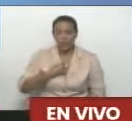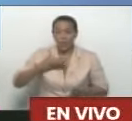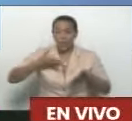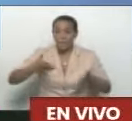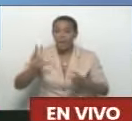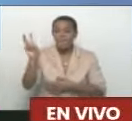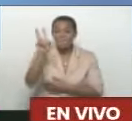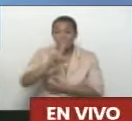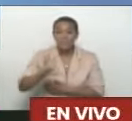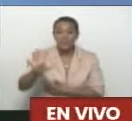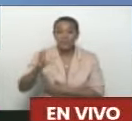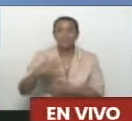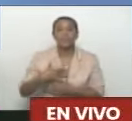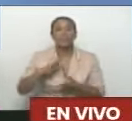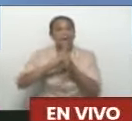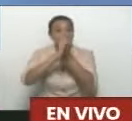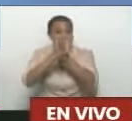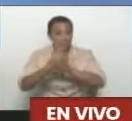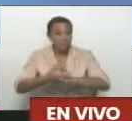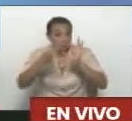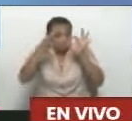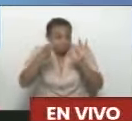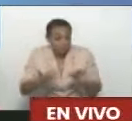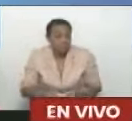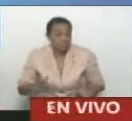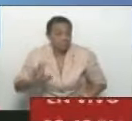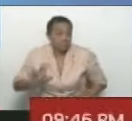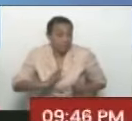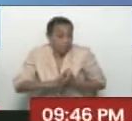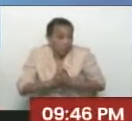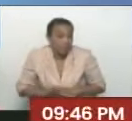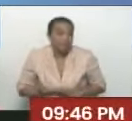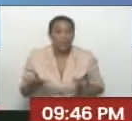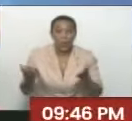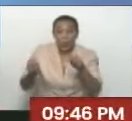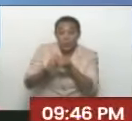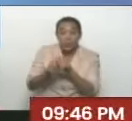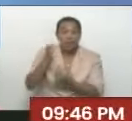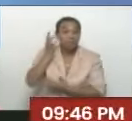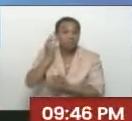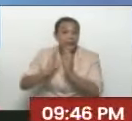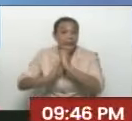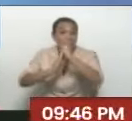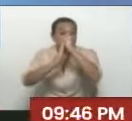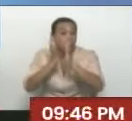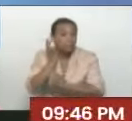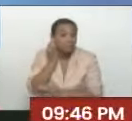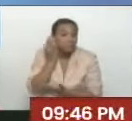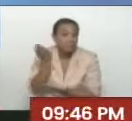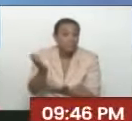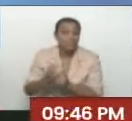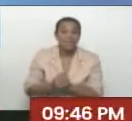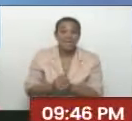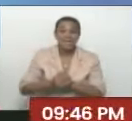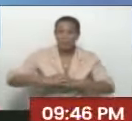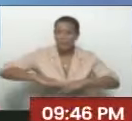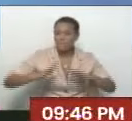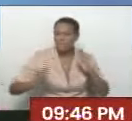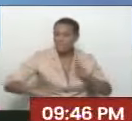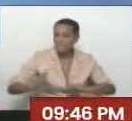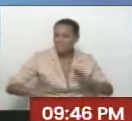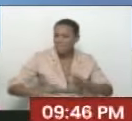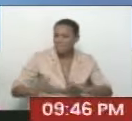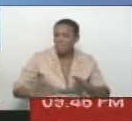país. Vamos a terminarlo como tiene que ser. De la mano de las mujeres y sonando el